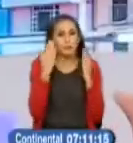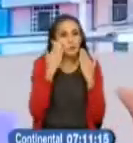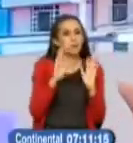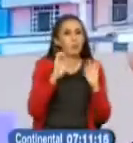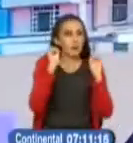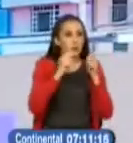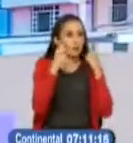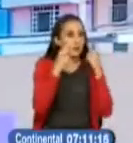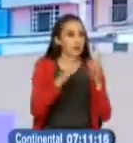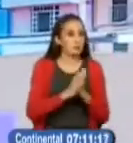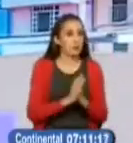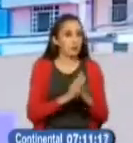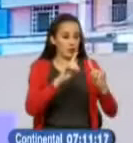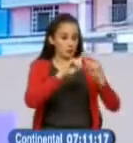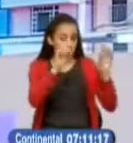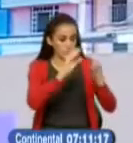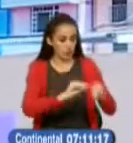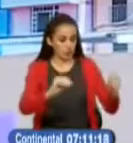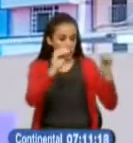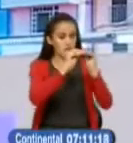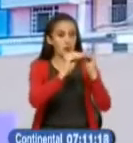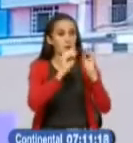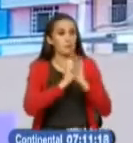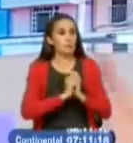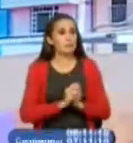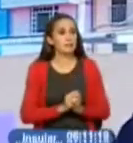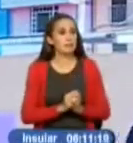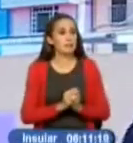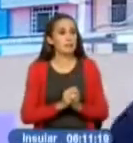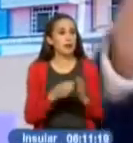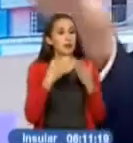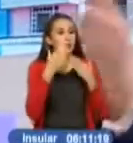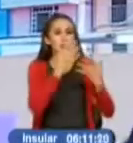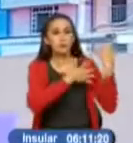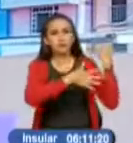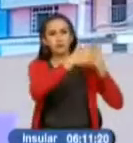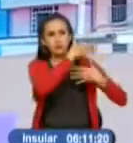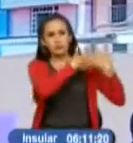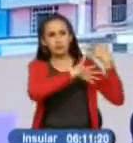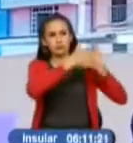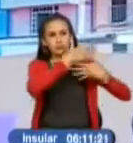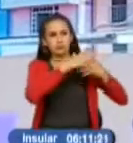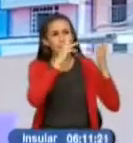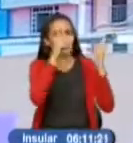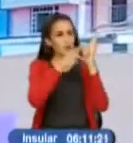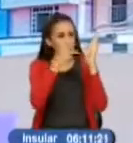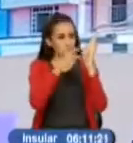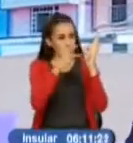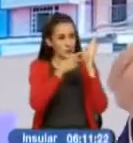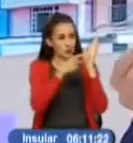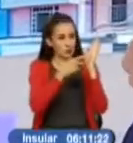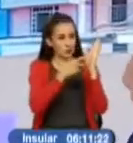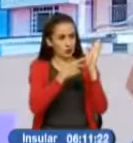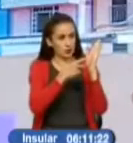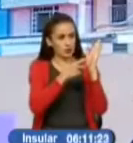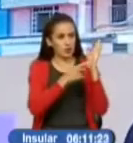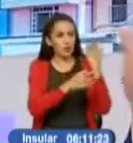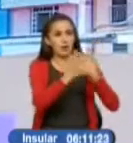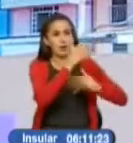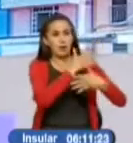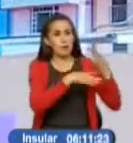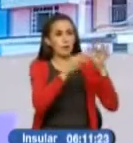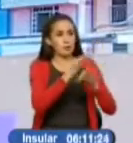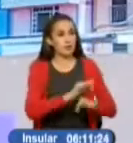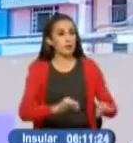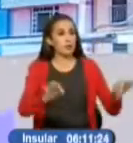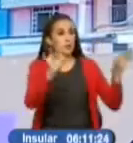obviamente. Pero además usted puede identificar esto por el histórico de cuál ha sido el puntaje con el que ha entrado a una carrera, porque esto es un elemento que también